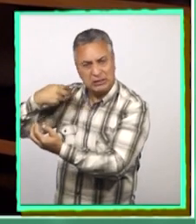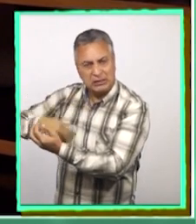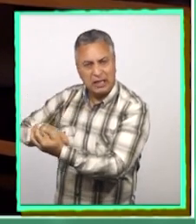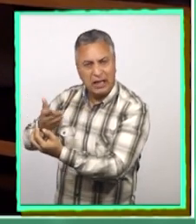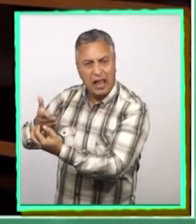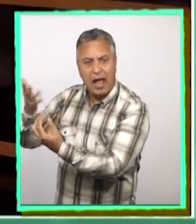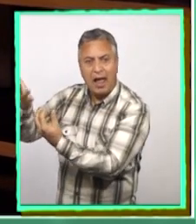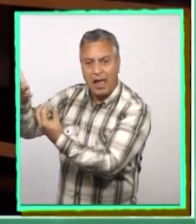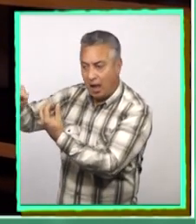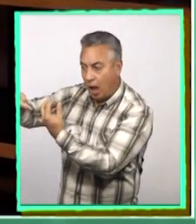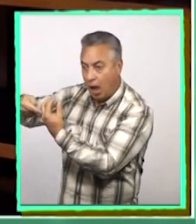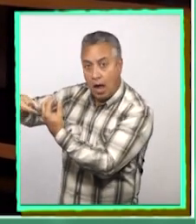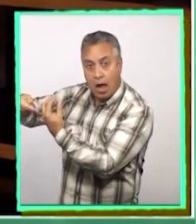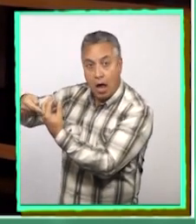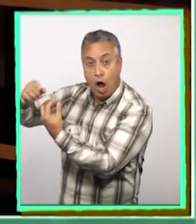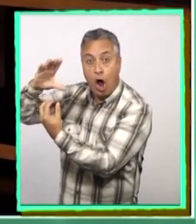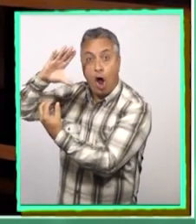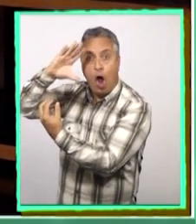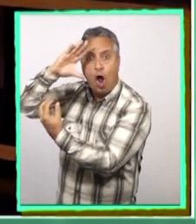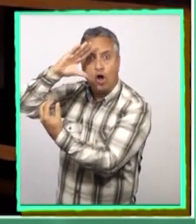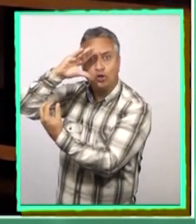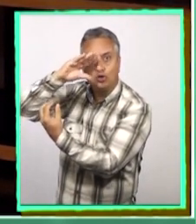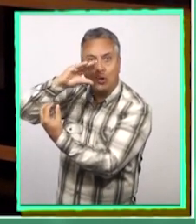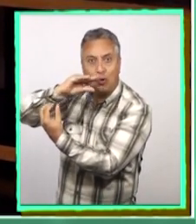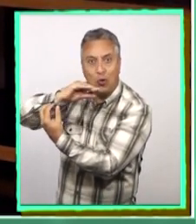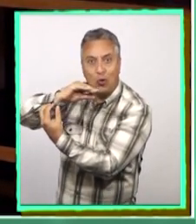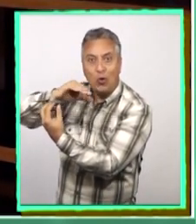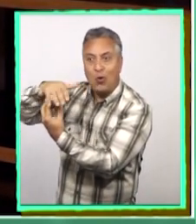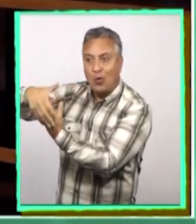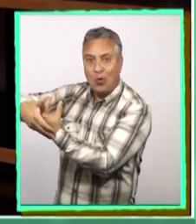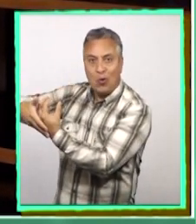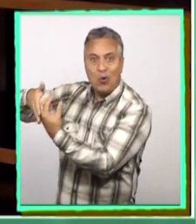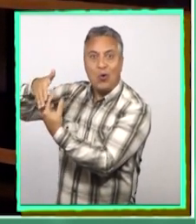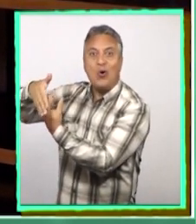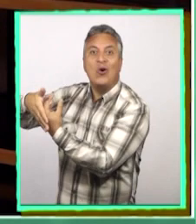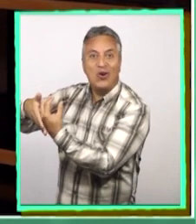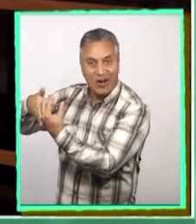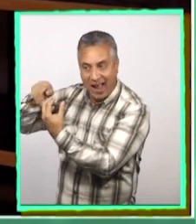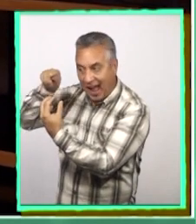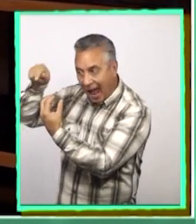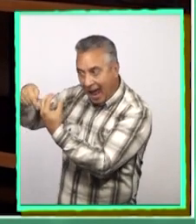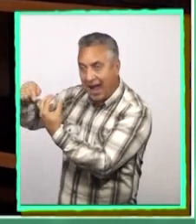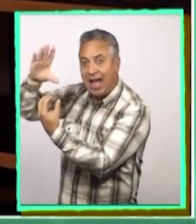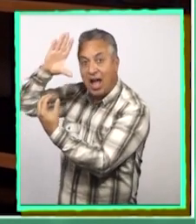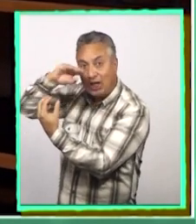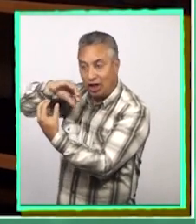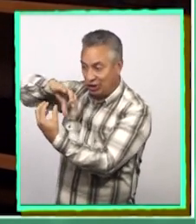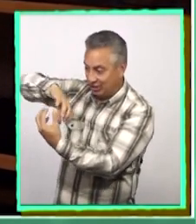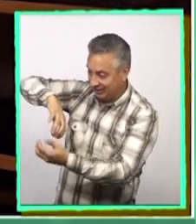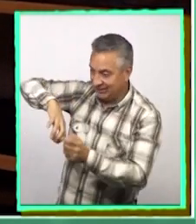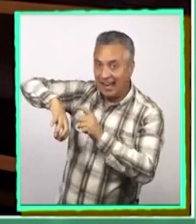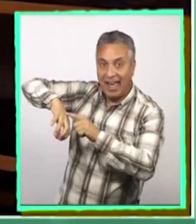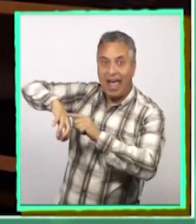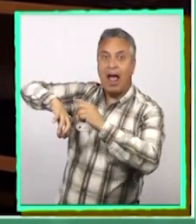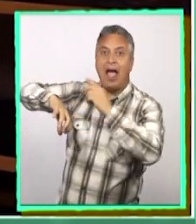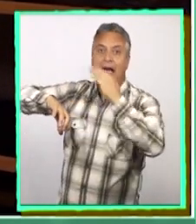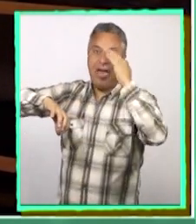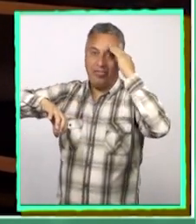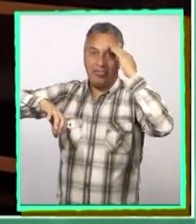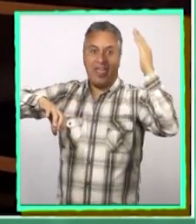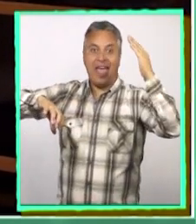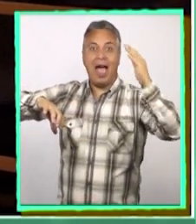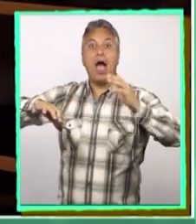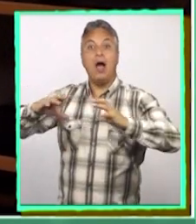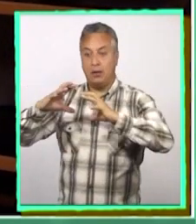oscuras. Entonces, ¿qué pasará ahí? Muy bien, allá es de noche. ¡Súper! Entonces siempre tendremos